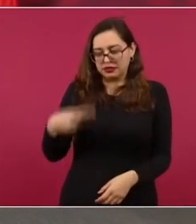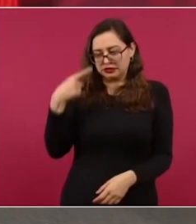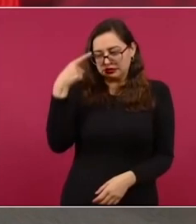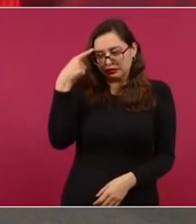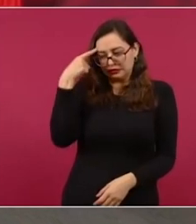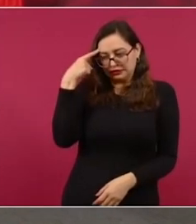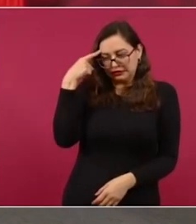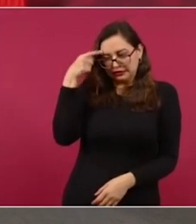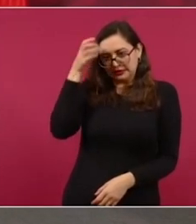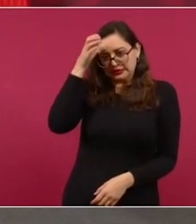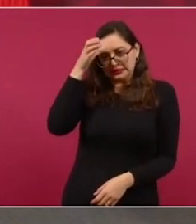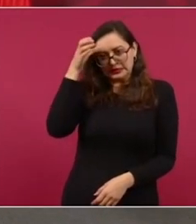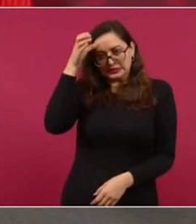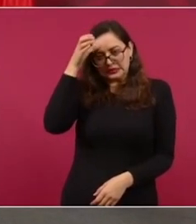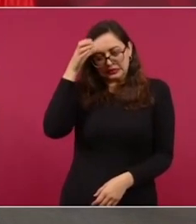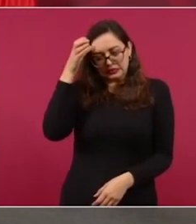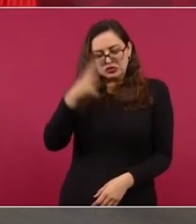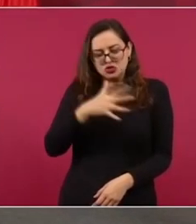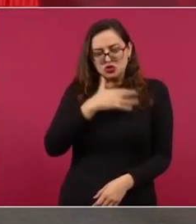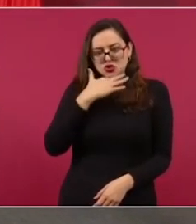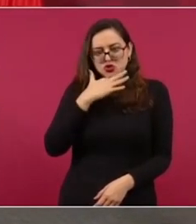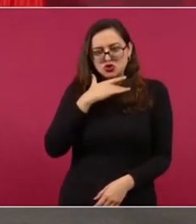Cuando uno